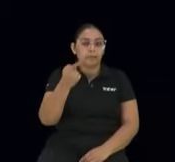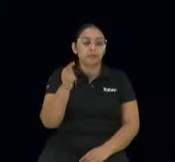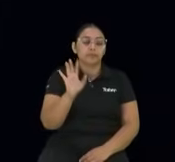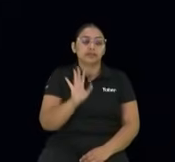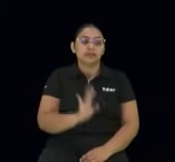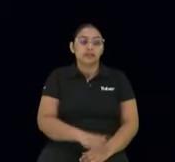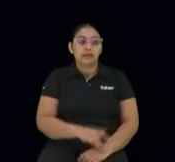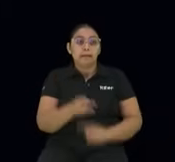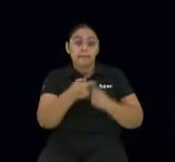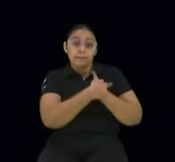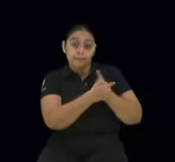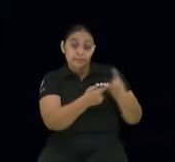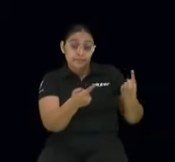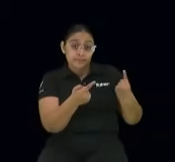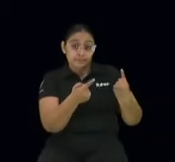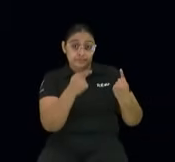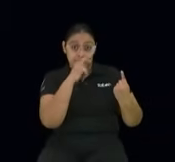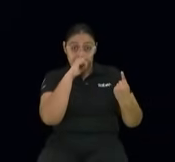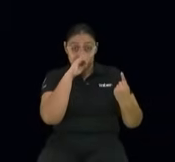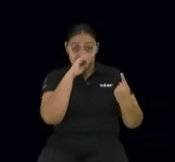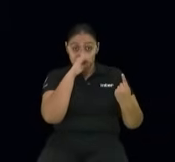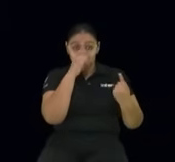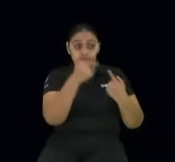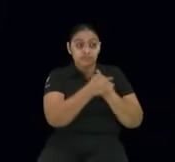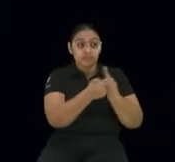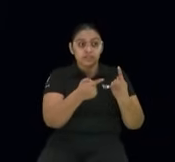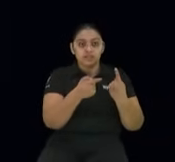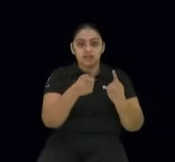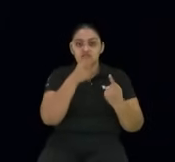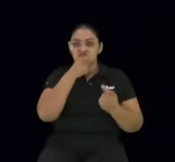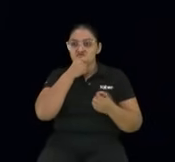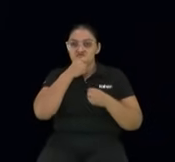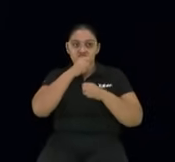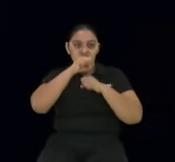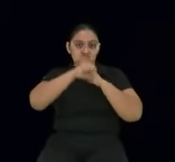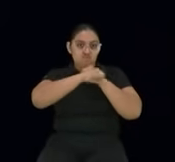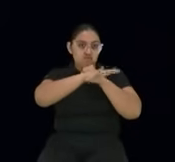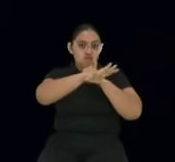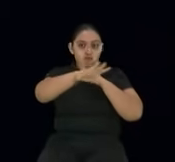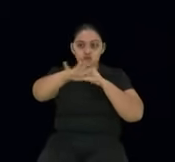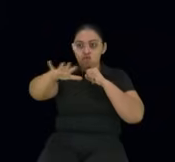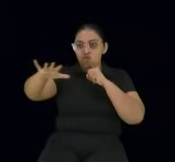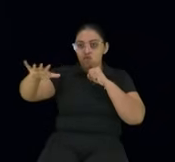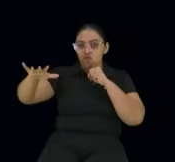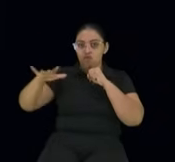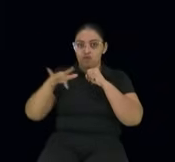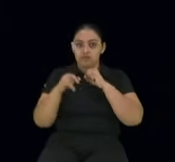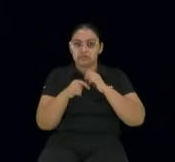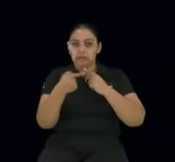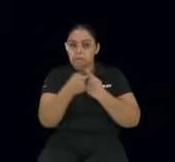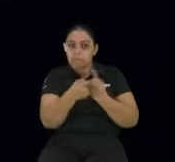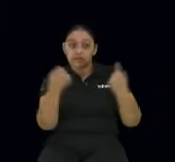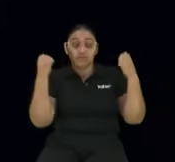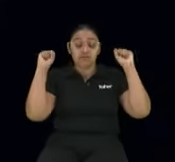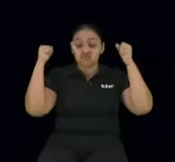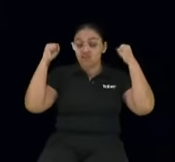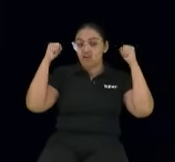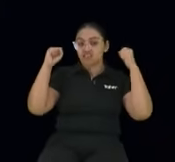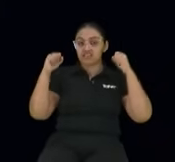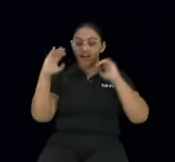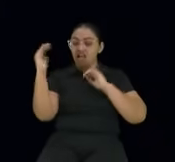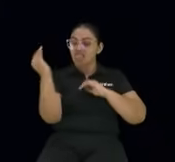hablo como empresa que está correcto hablo como persona natural que está bien hablo como como una soltera madura o un soltero Maduro que mire ya